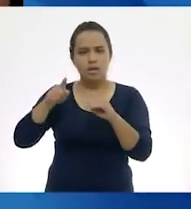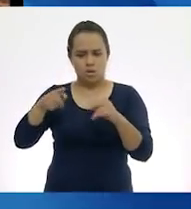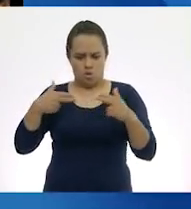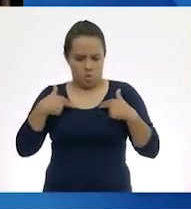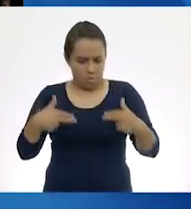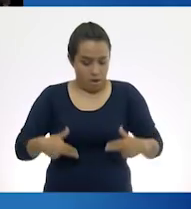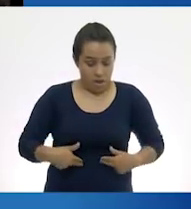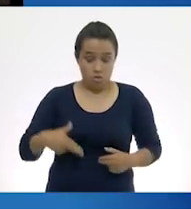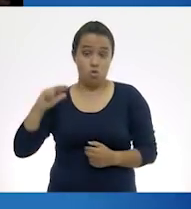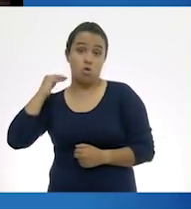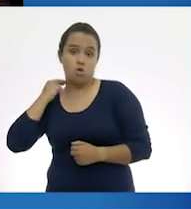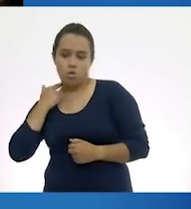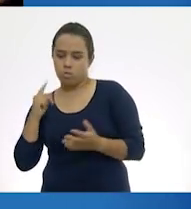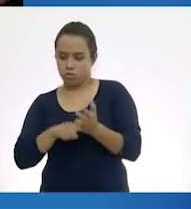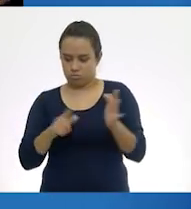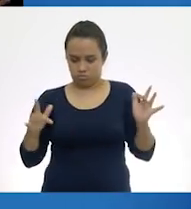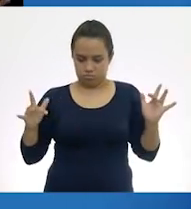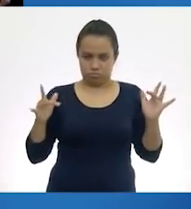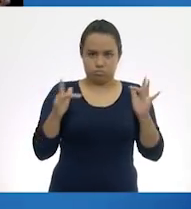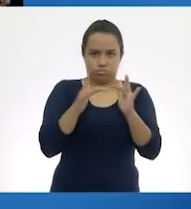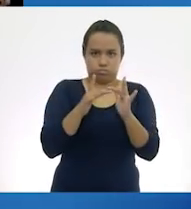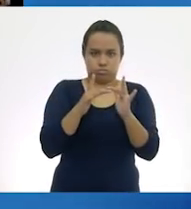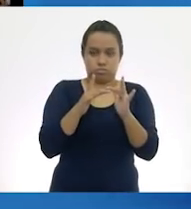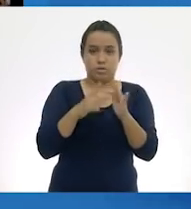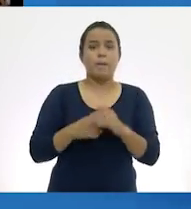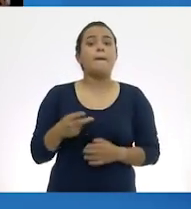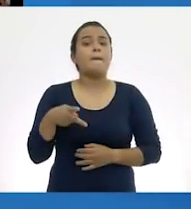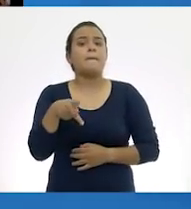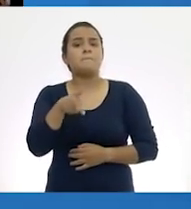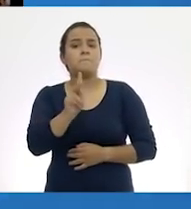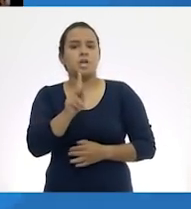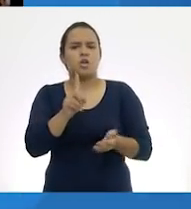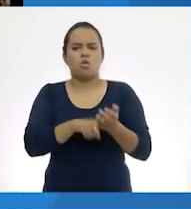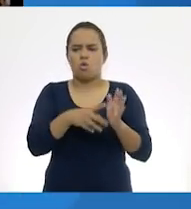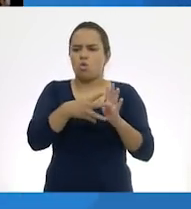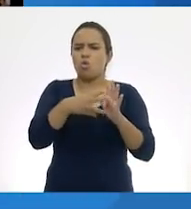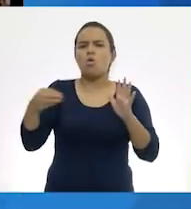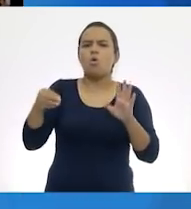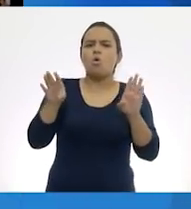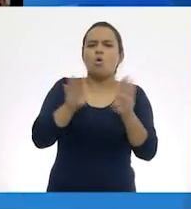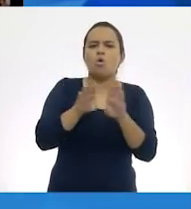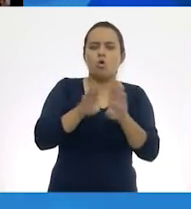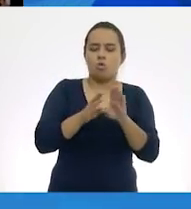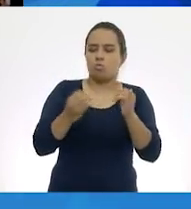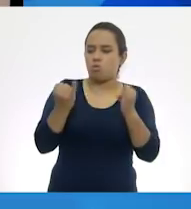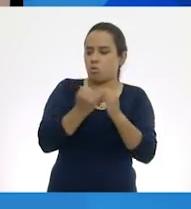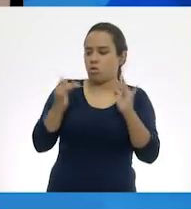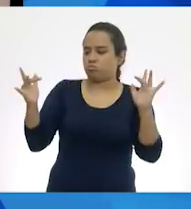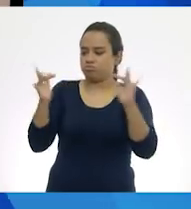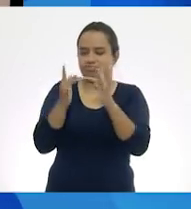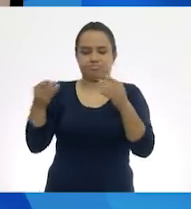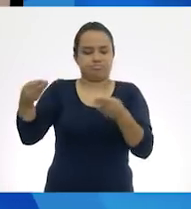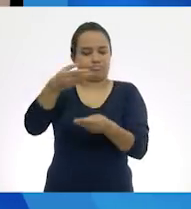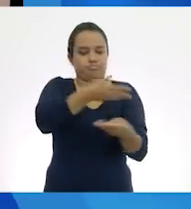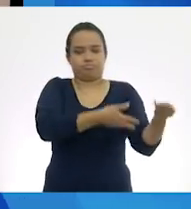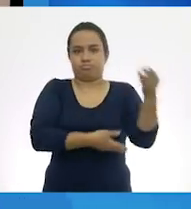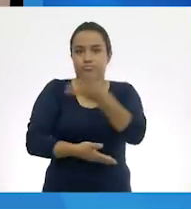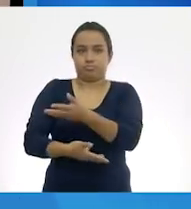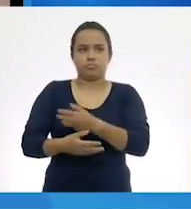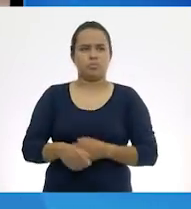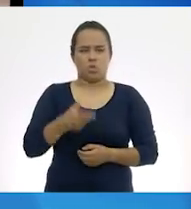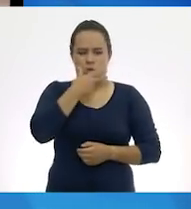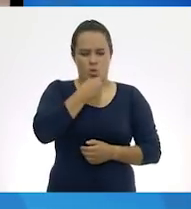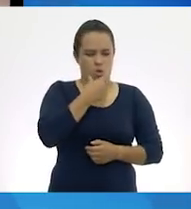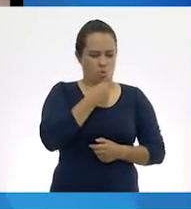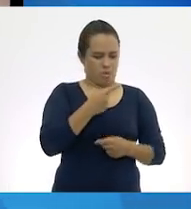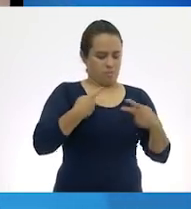y el robot están conectados como en una interfaz, solo que los mensajes se envían en ambas direcciones. El operador controla